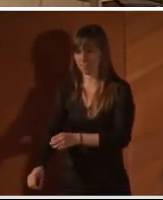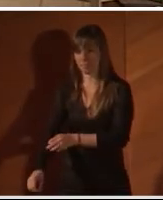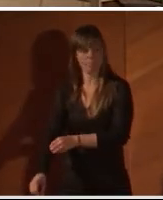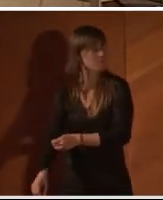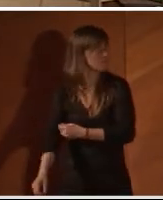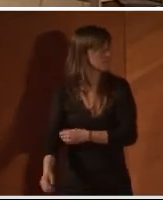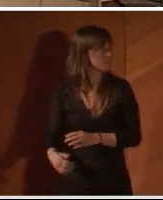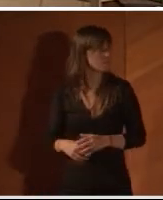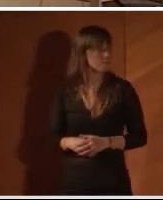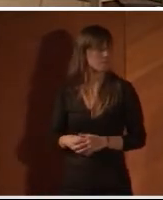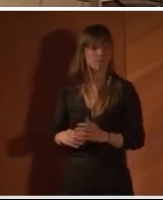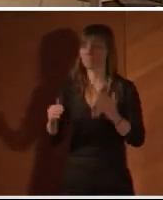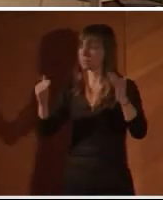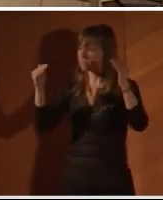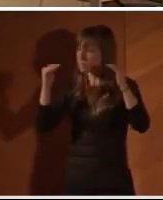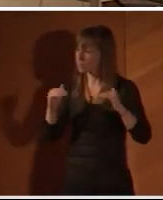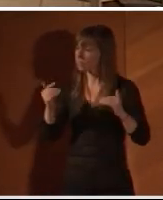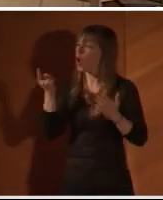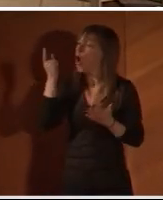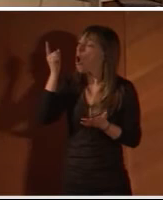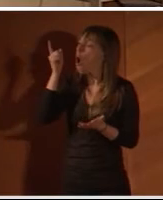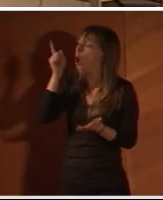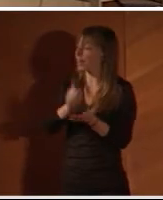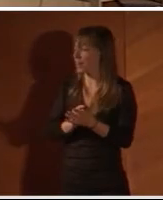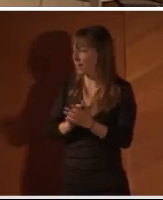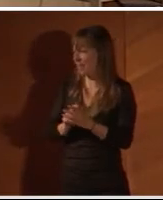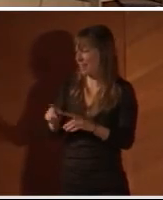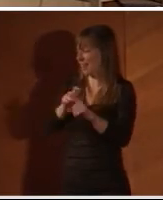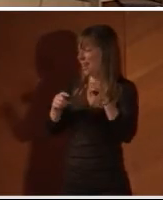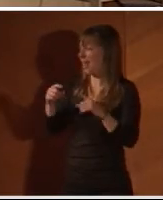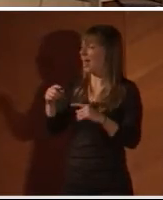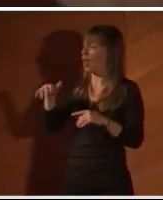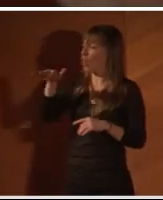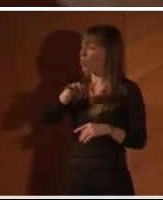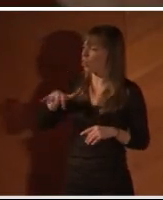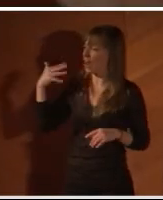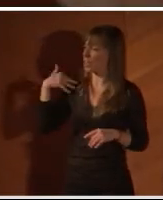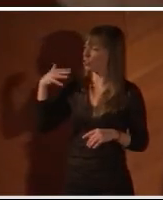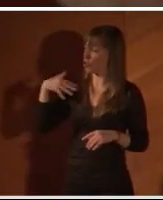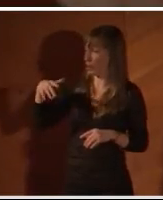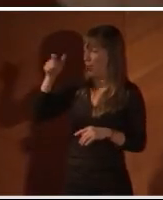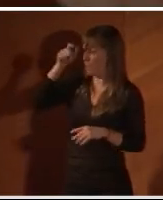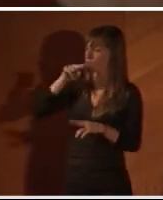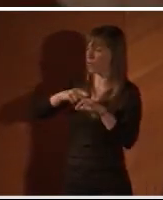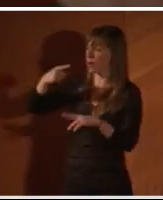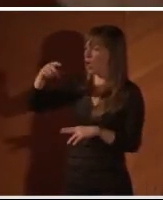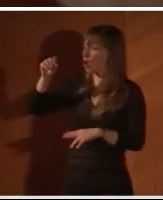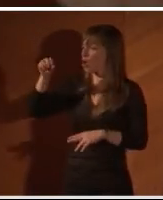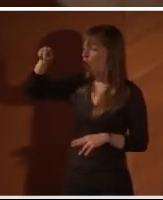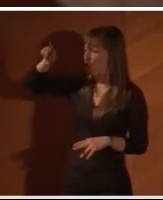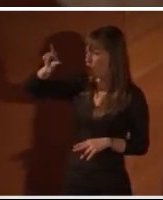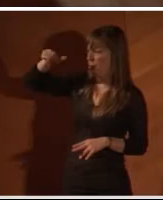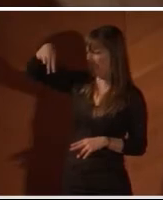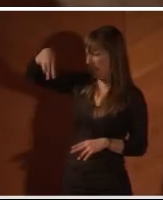Retomamos ese inesperado contacto con Golmayo. En Soria interviene su alcalde, Benito Serrano.